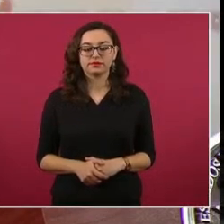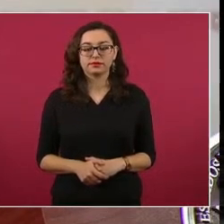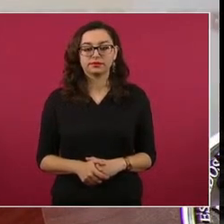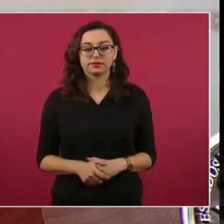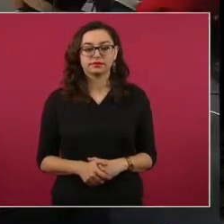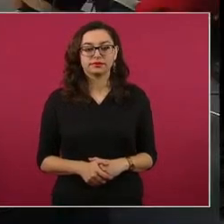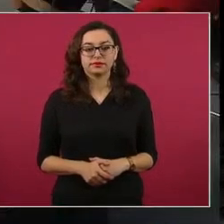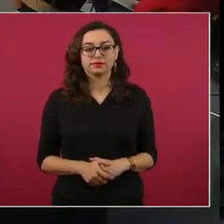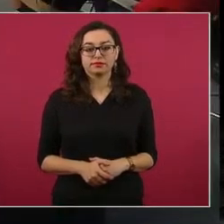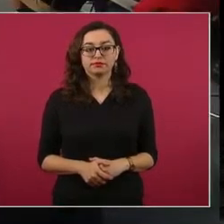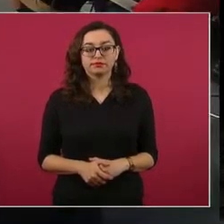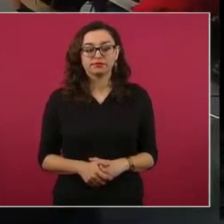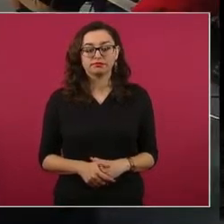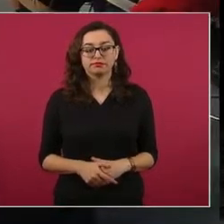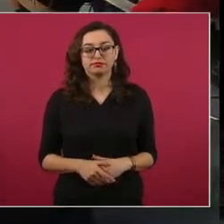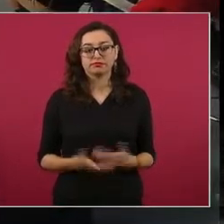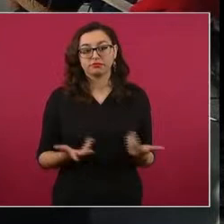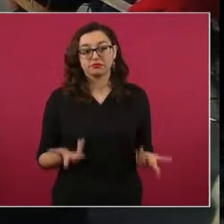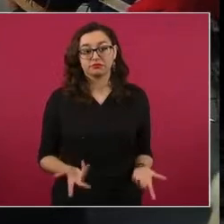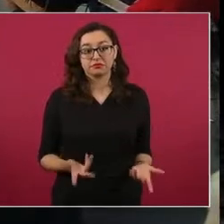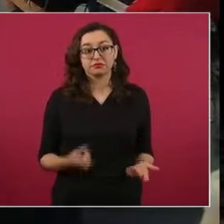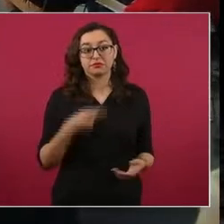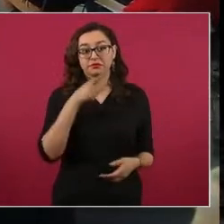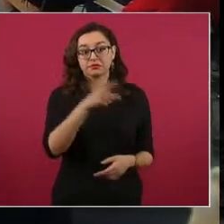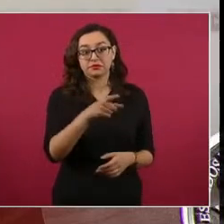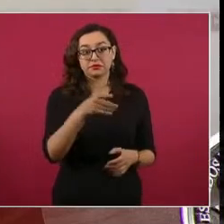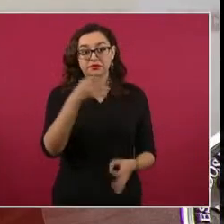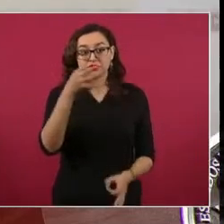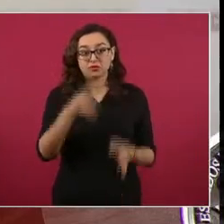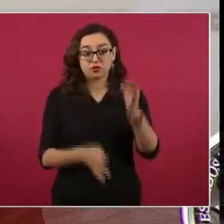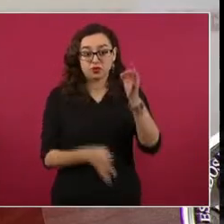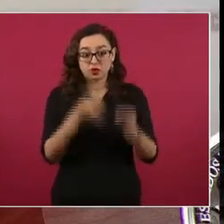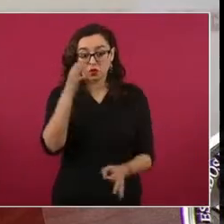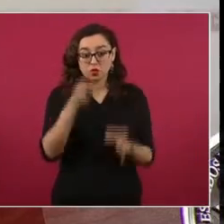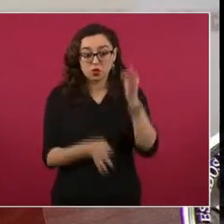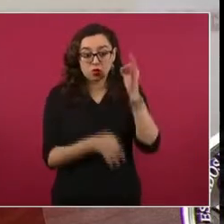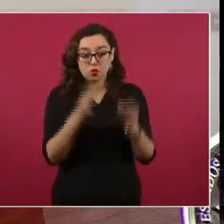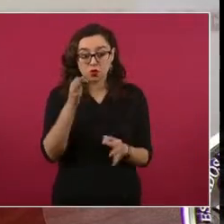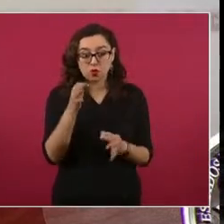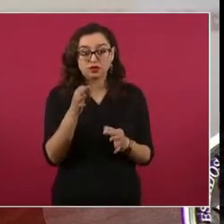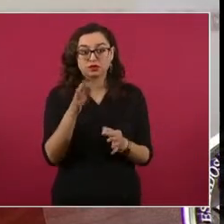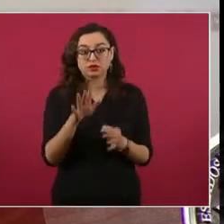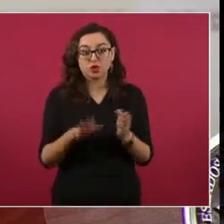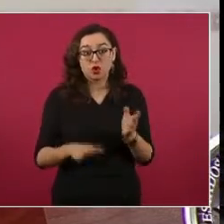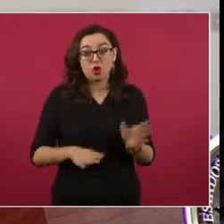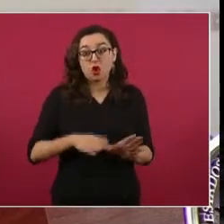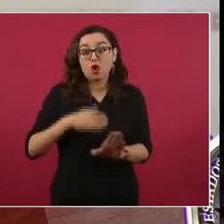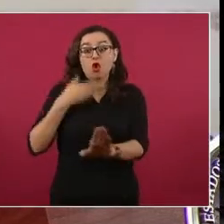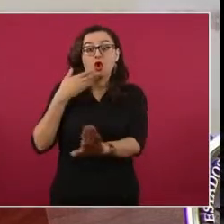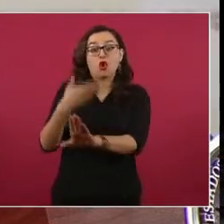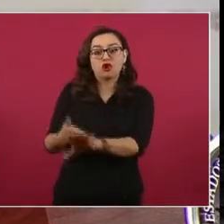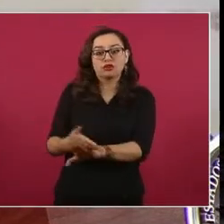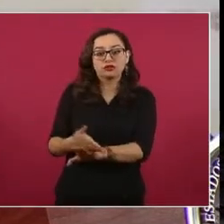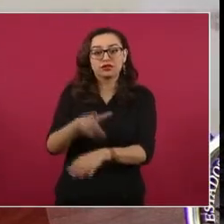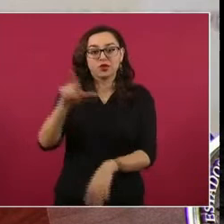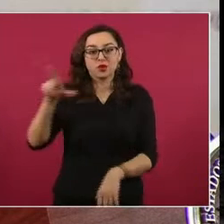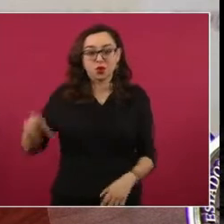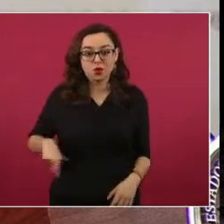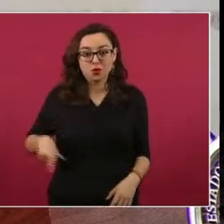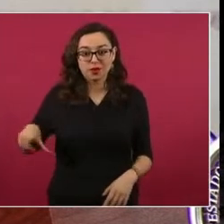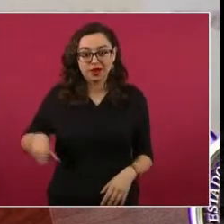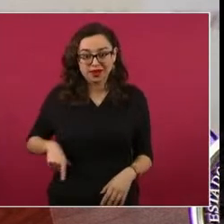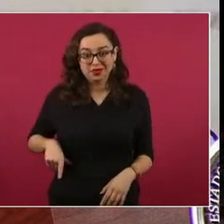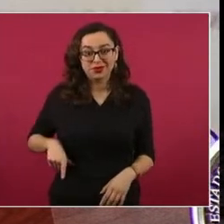es algo bien al que tiene que ver con lo público al que